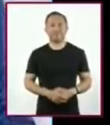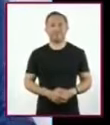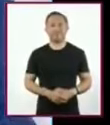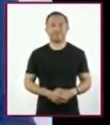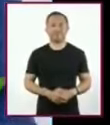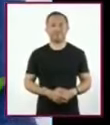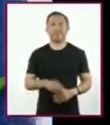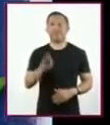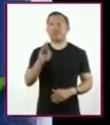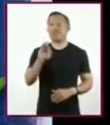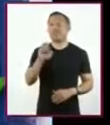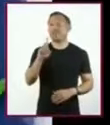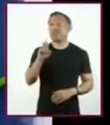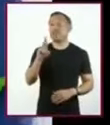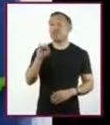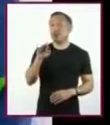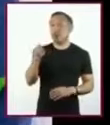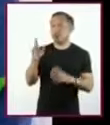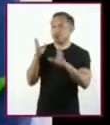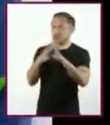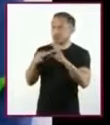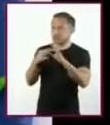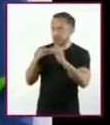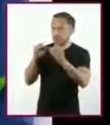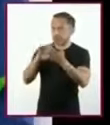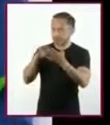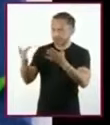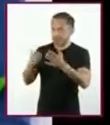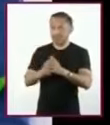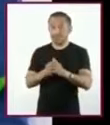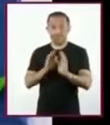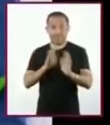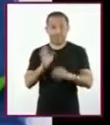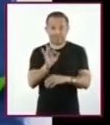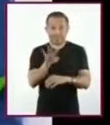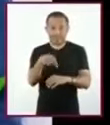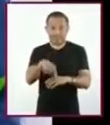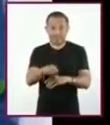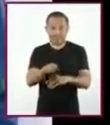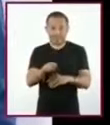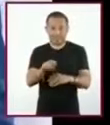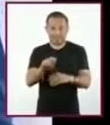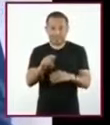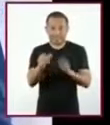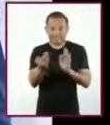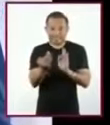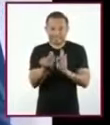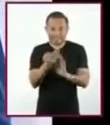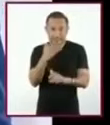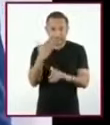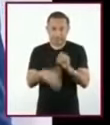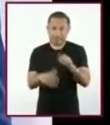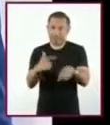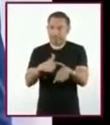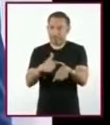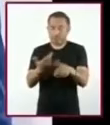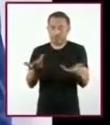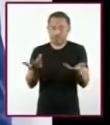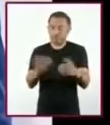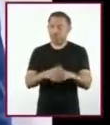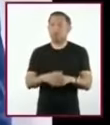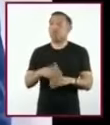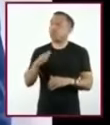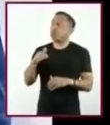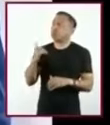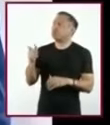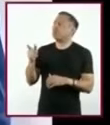Muchísimas gracias, Federico. Y bueno, pues vamos ya en la recta final del programa. Se nos ha acabado el tiempo, Yanitza, pero me gustaría mucho escuchar tu